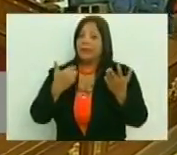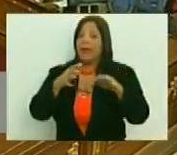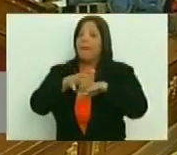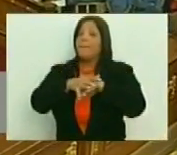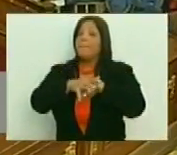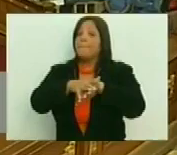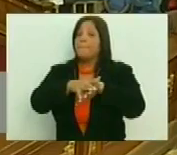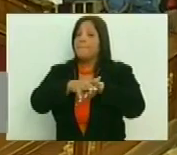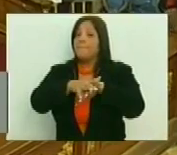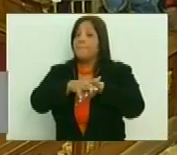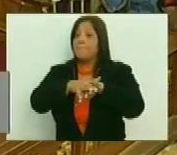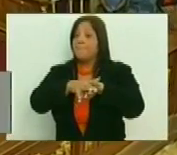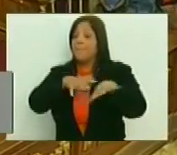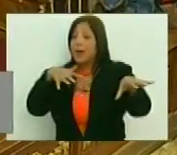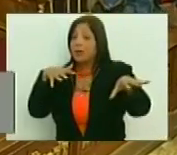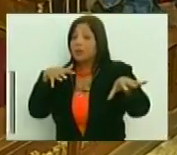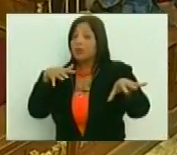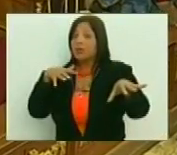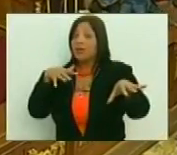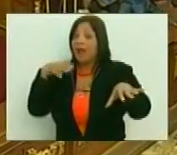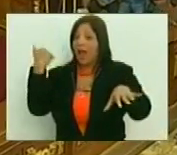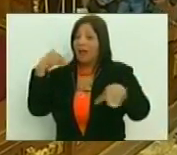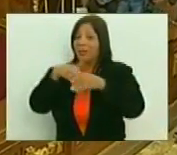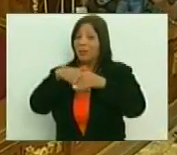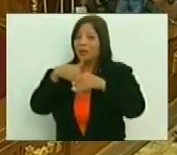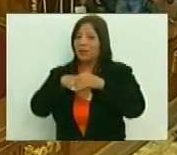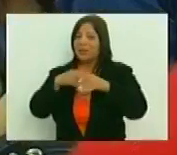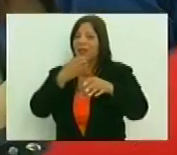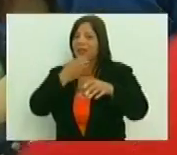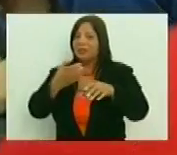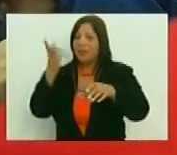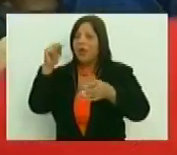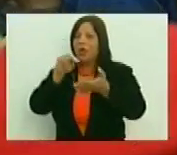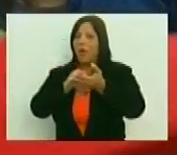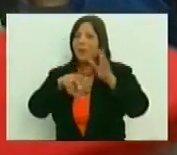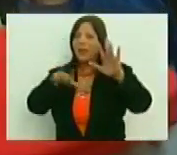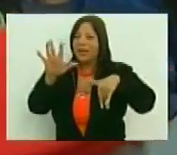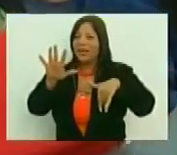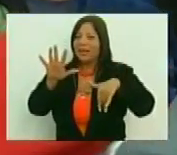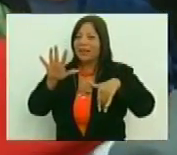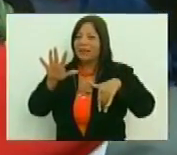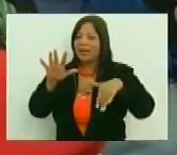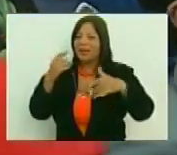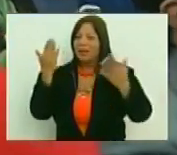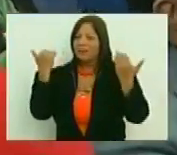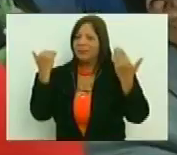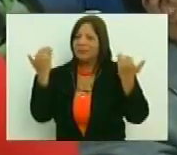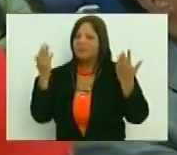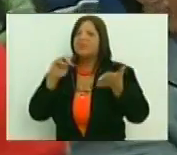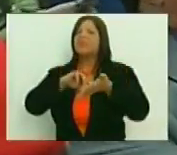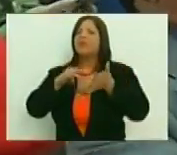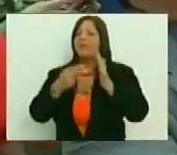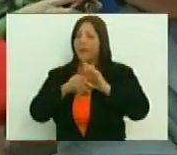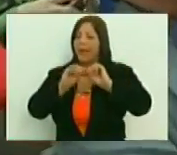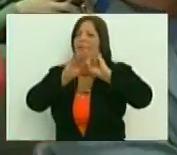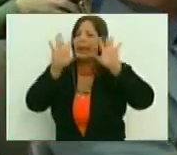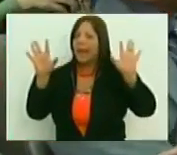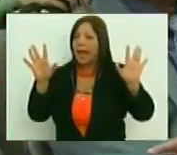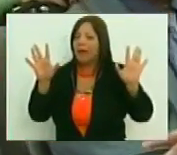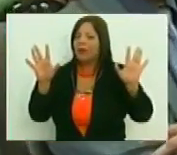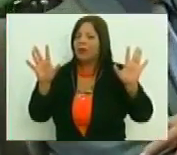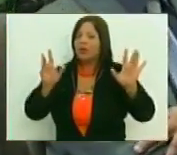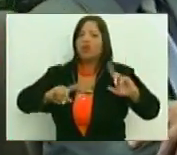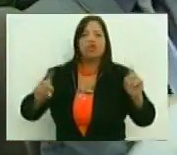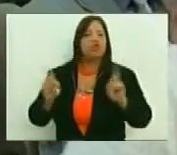mayoría en las elecciones en diciembre de 2015, está claro que no